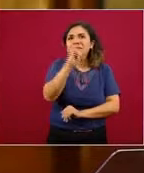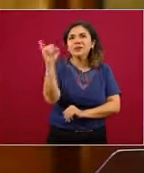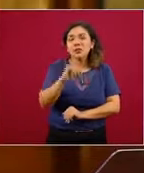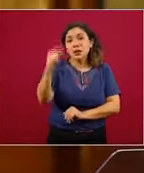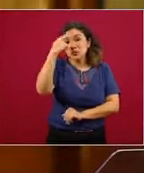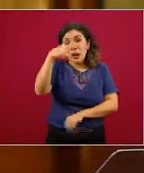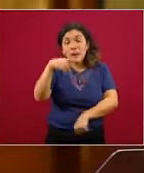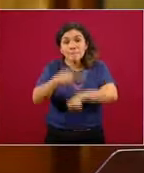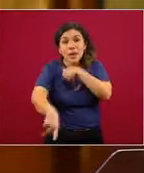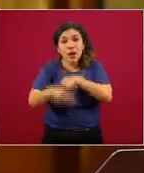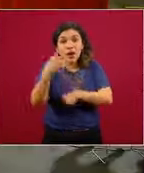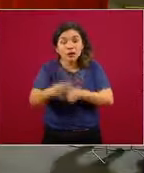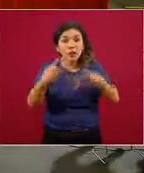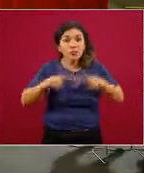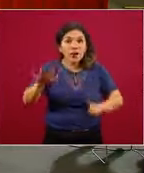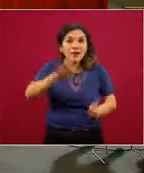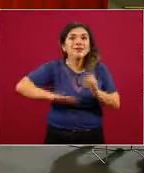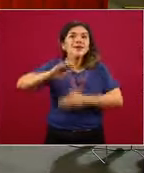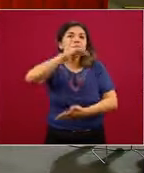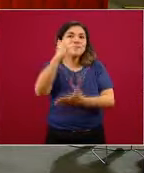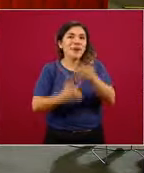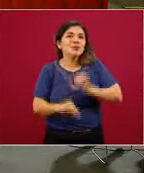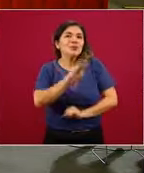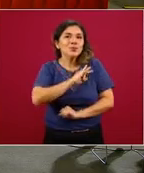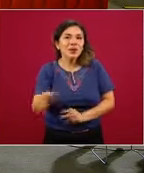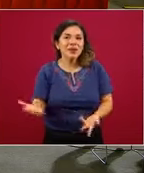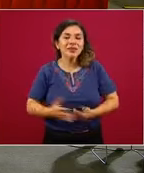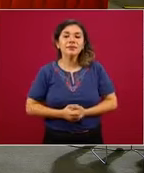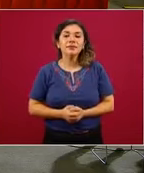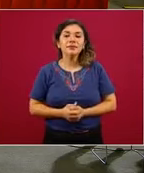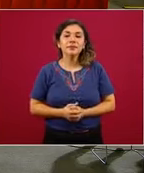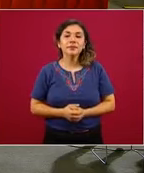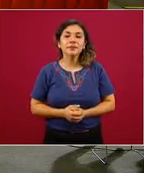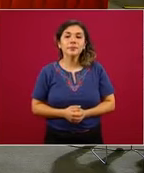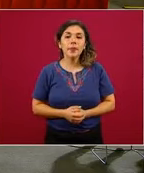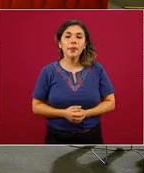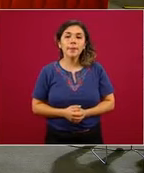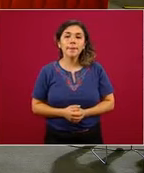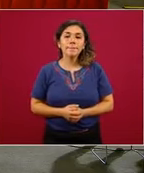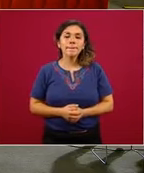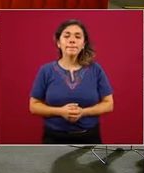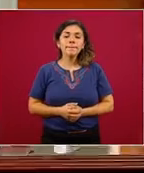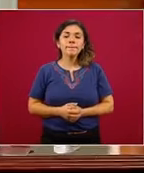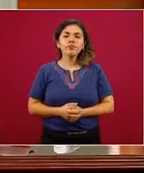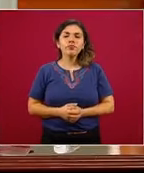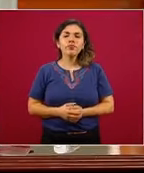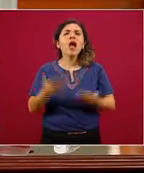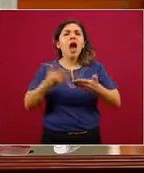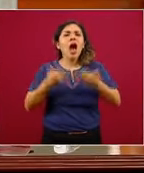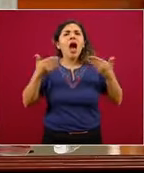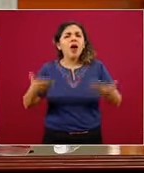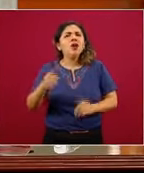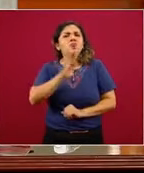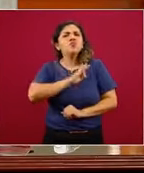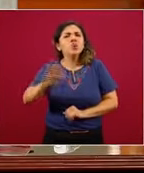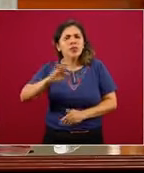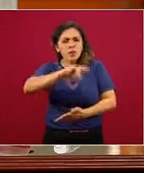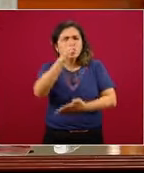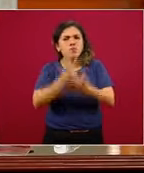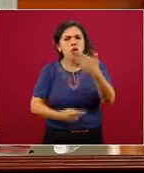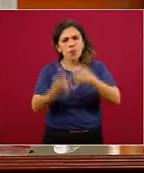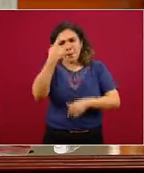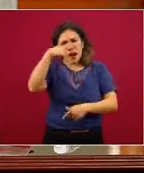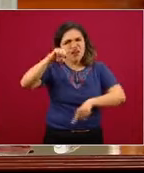para nuestra población. Si me pasas la siguiente, por favor. ¿Por qué ahora es posible tener un programa